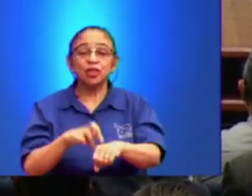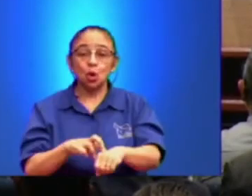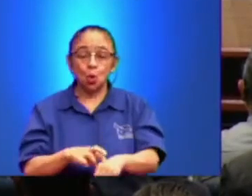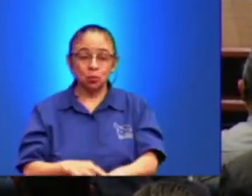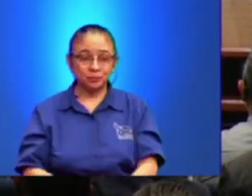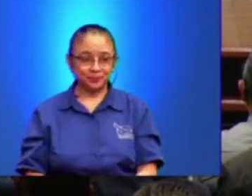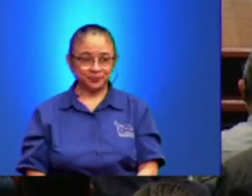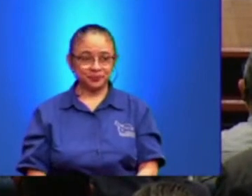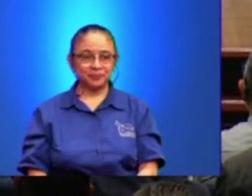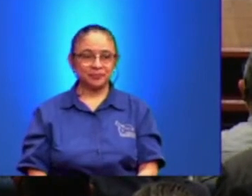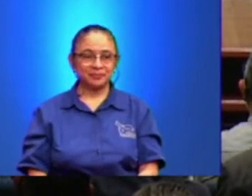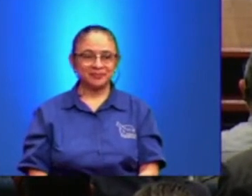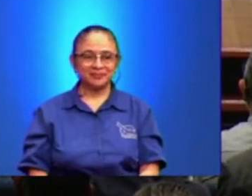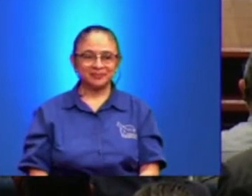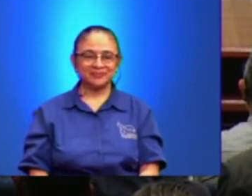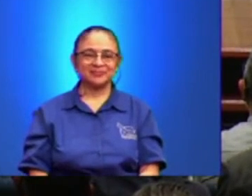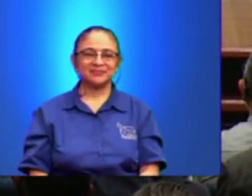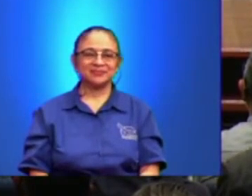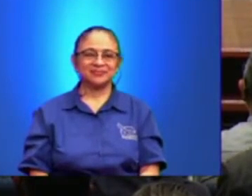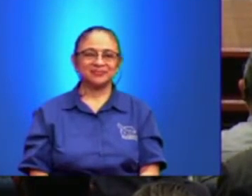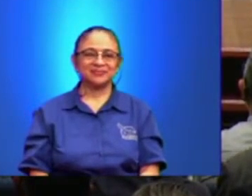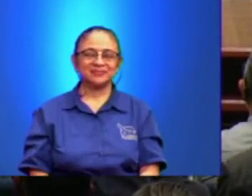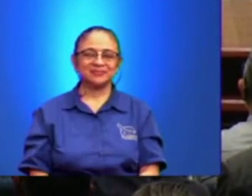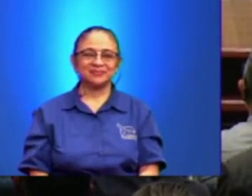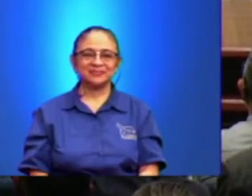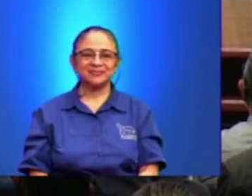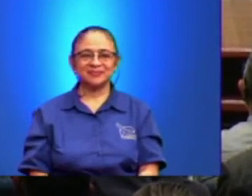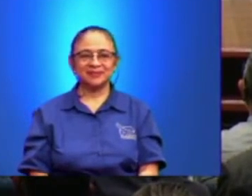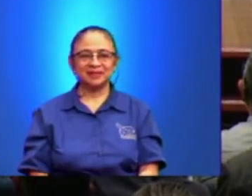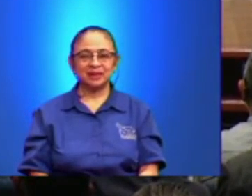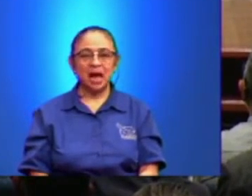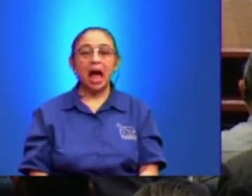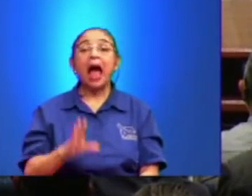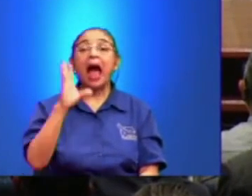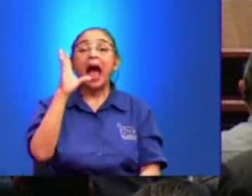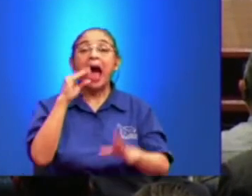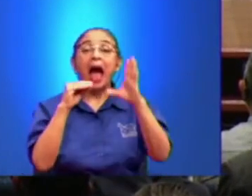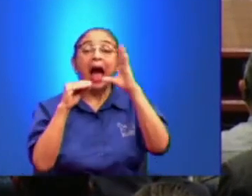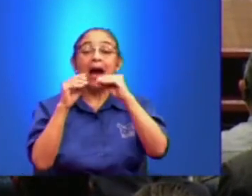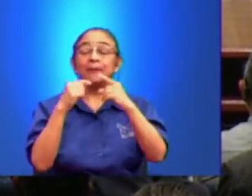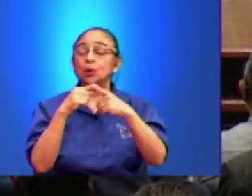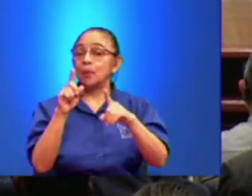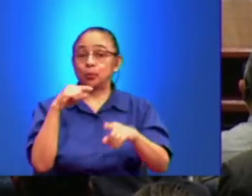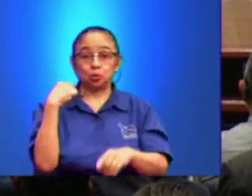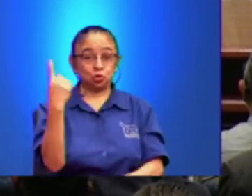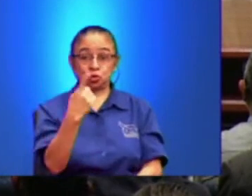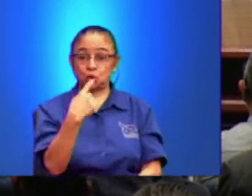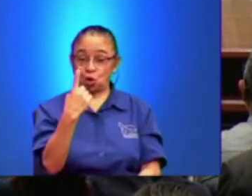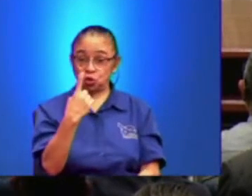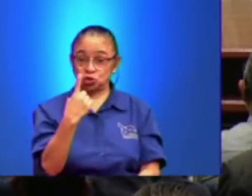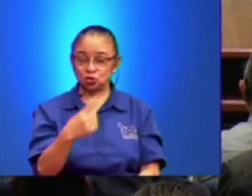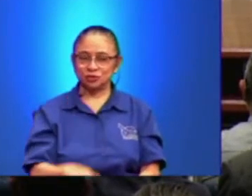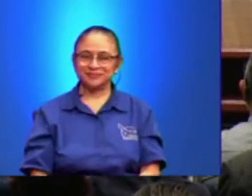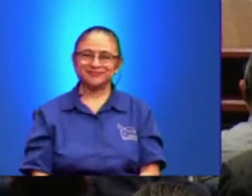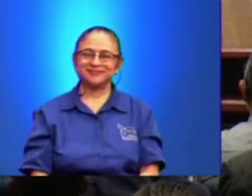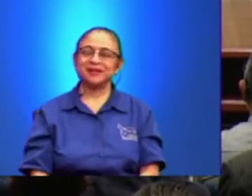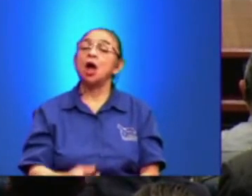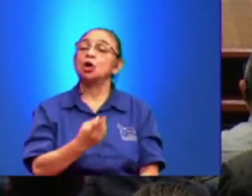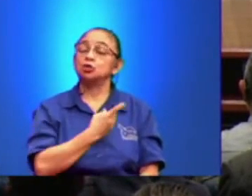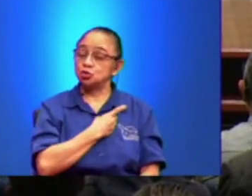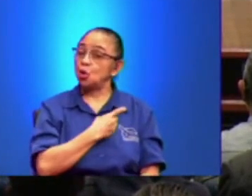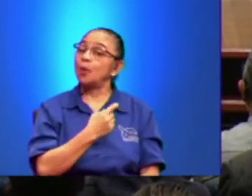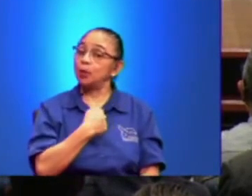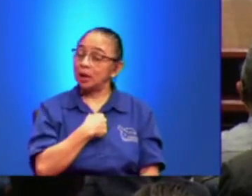por cierto que cometió un error porque hablo por todos elaborado por dos por él debería haber hablado